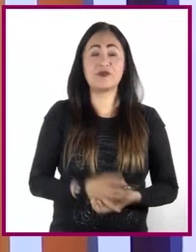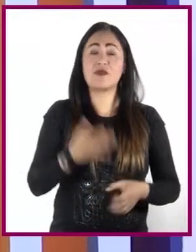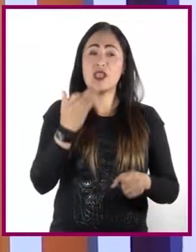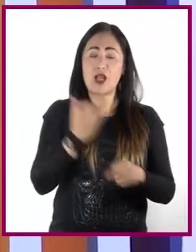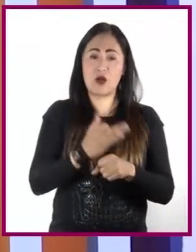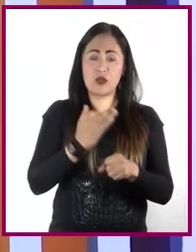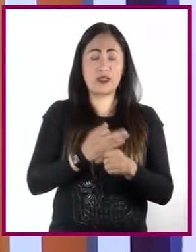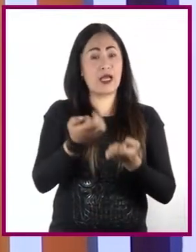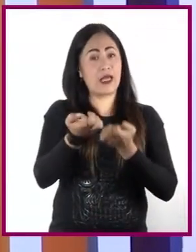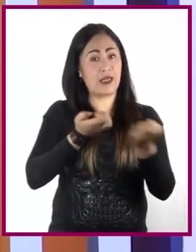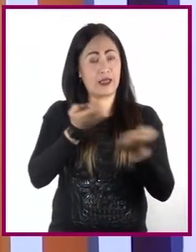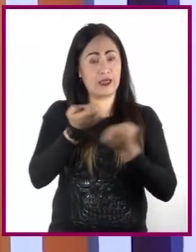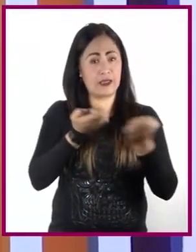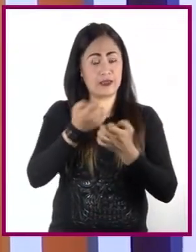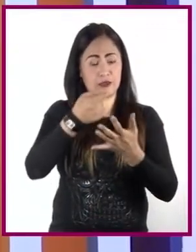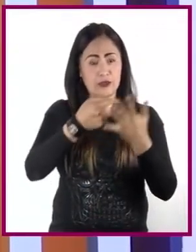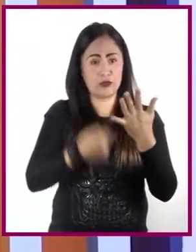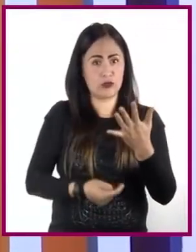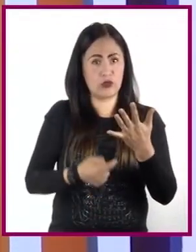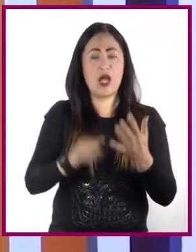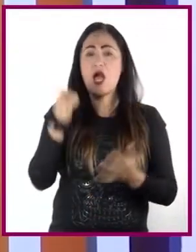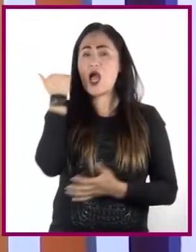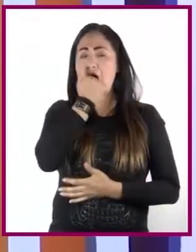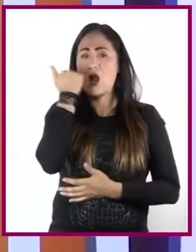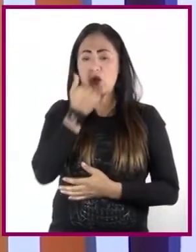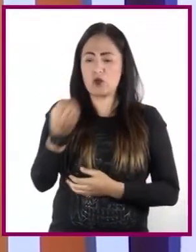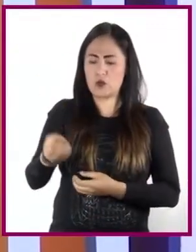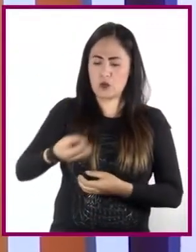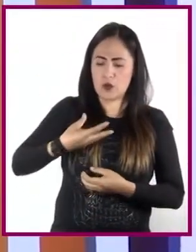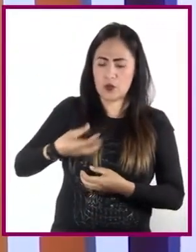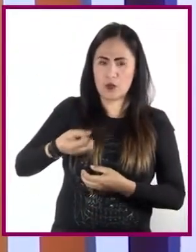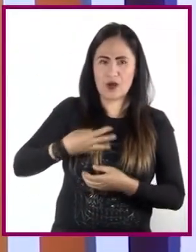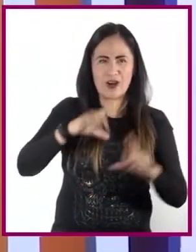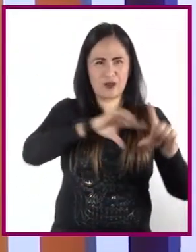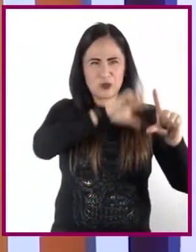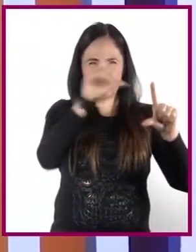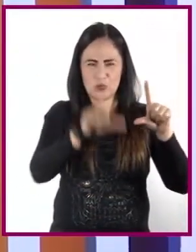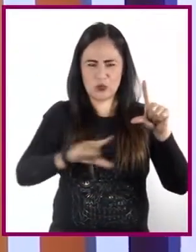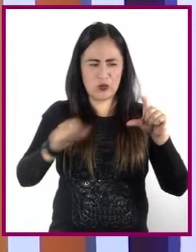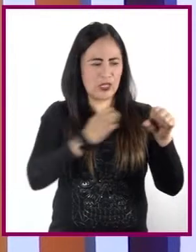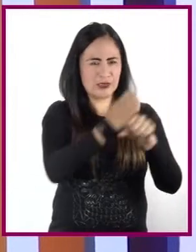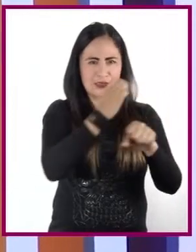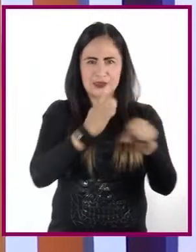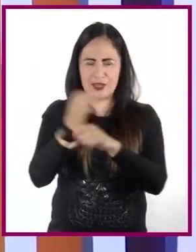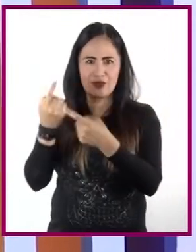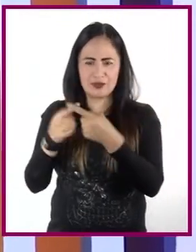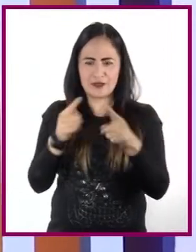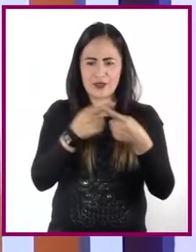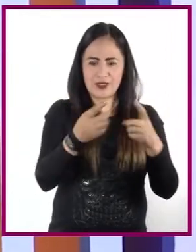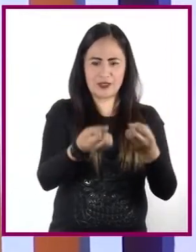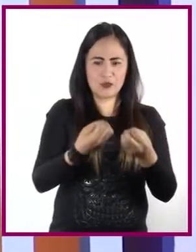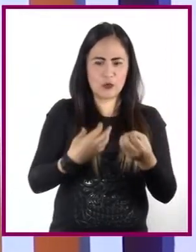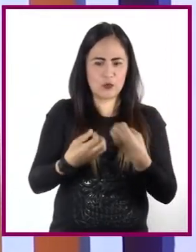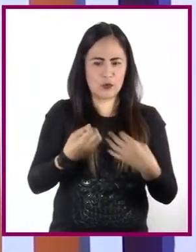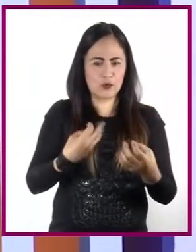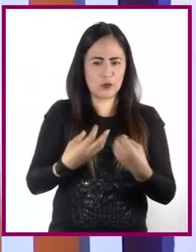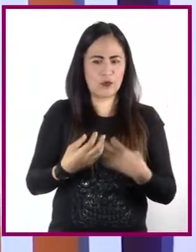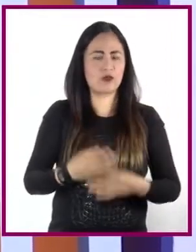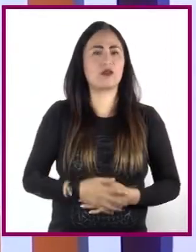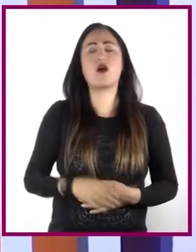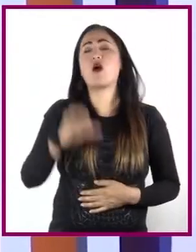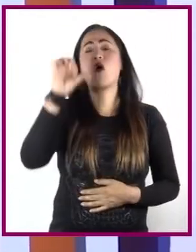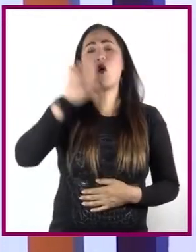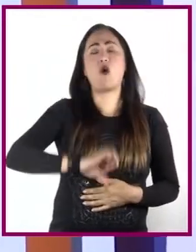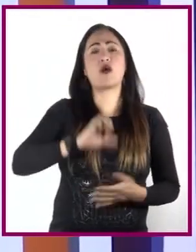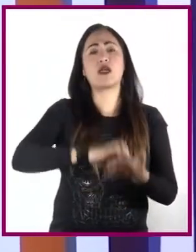atenderemos ejercicios que nos envían algunos alumnos del interior de la República. En este caso, tenemos un ejercicio